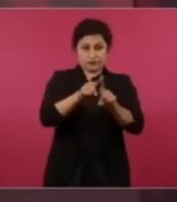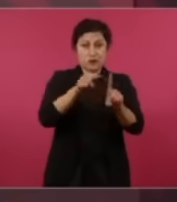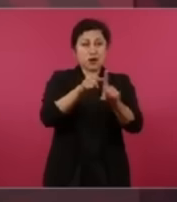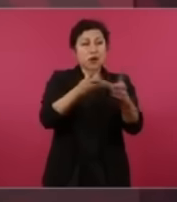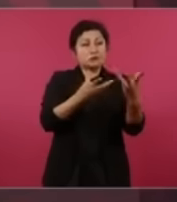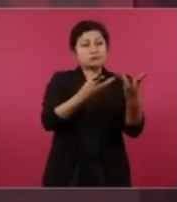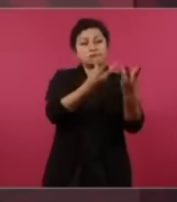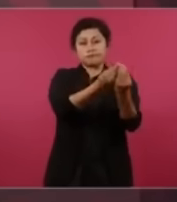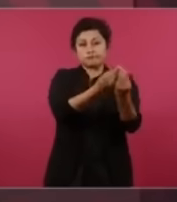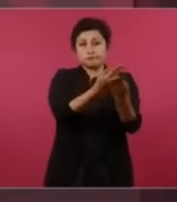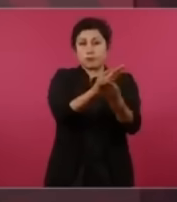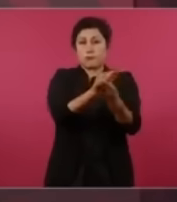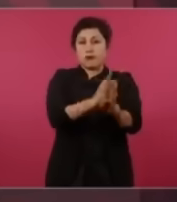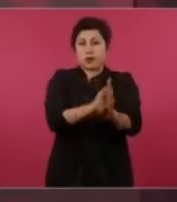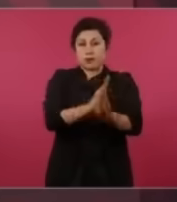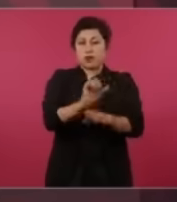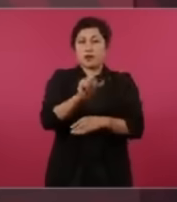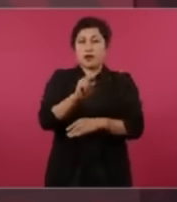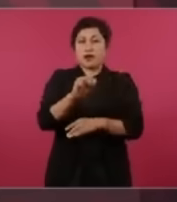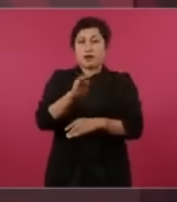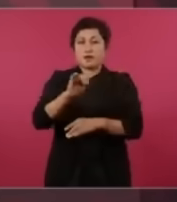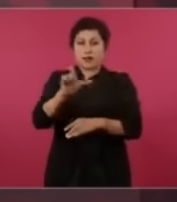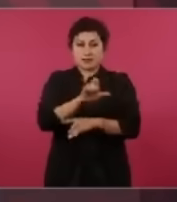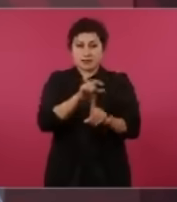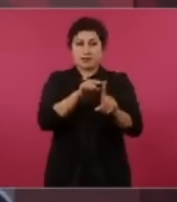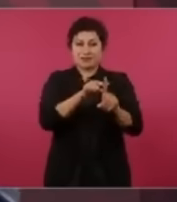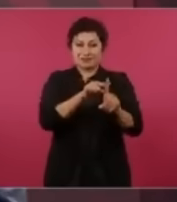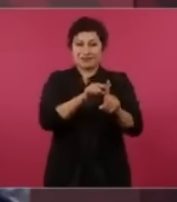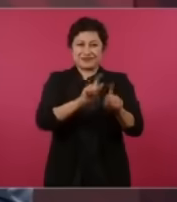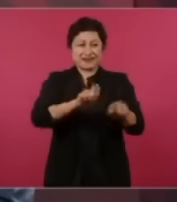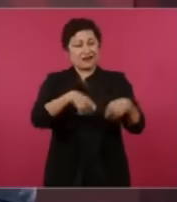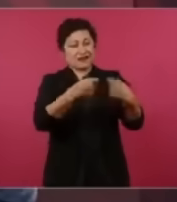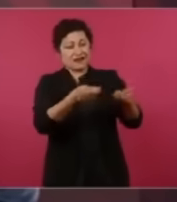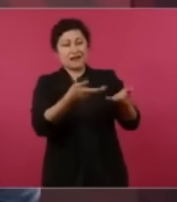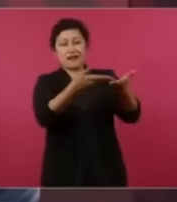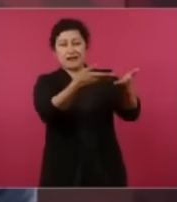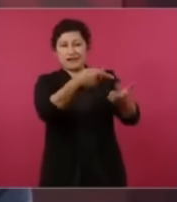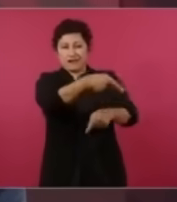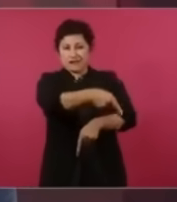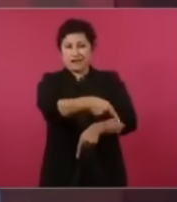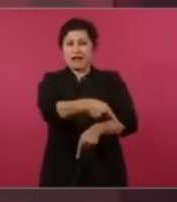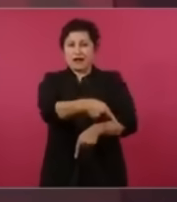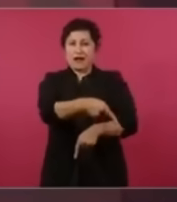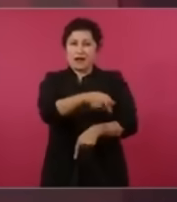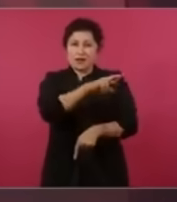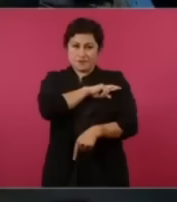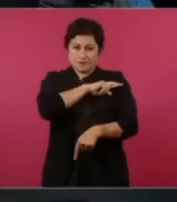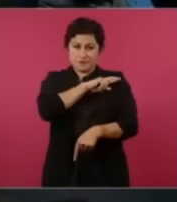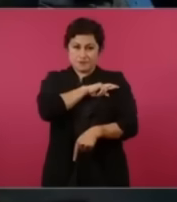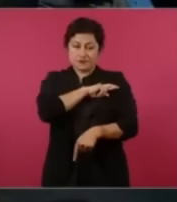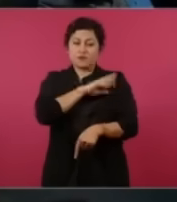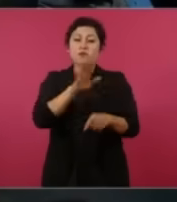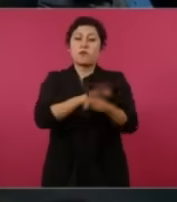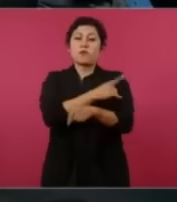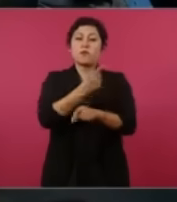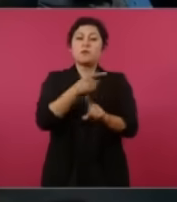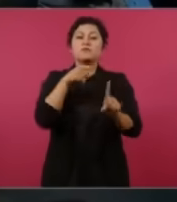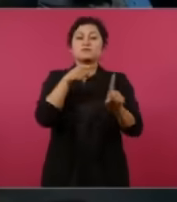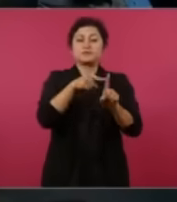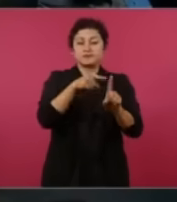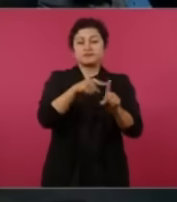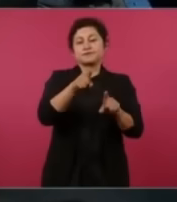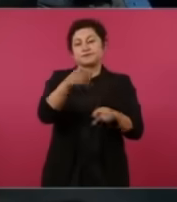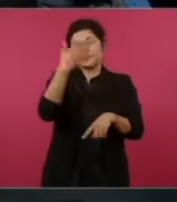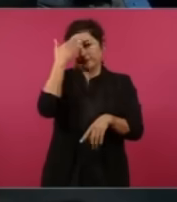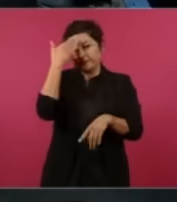quería quedarse con Teléfonos de México y decidieron entregar Teléfonos